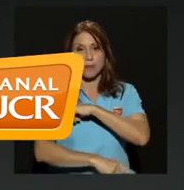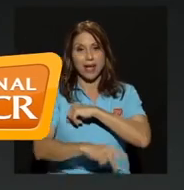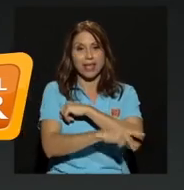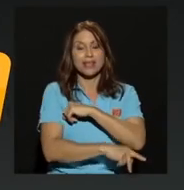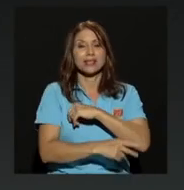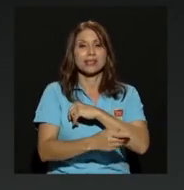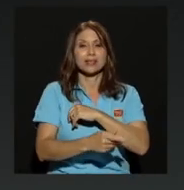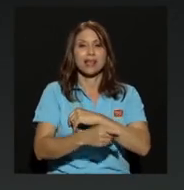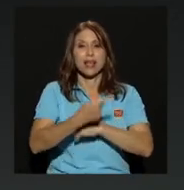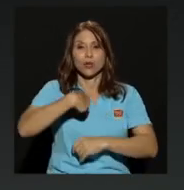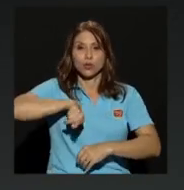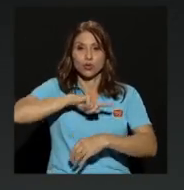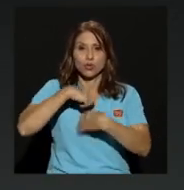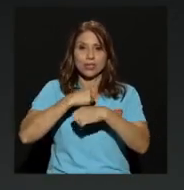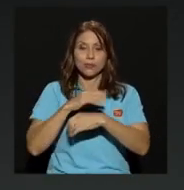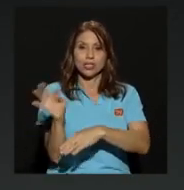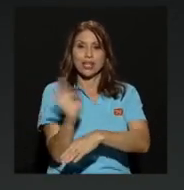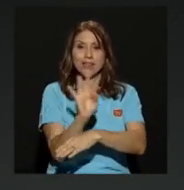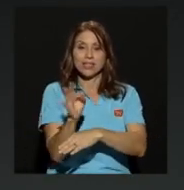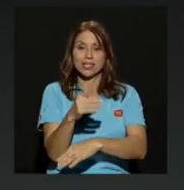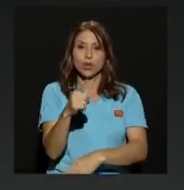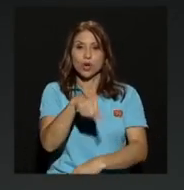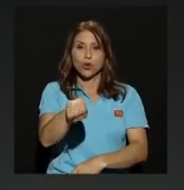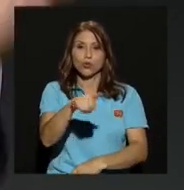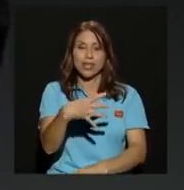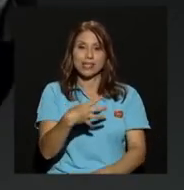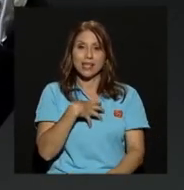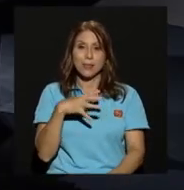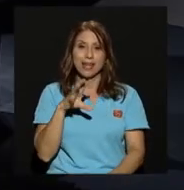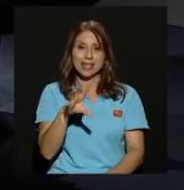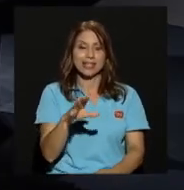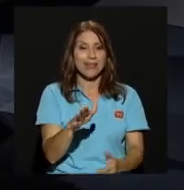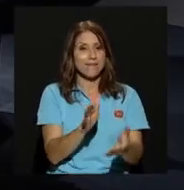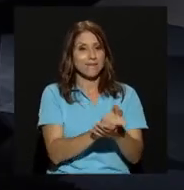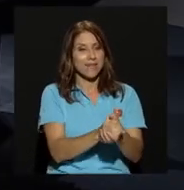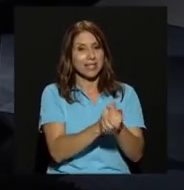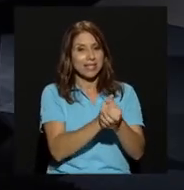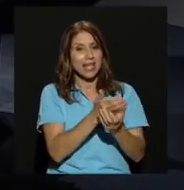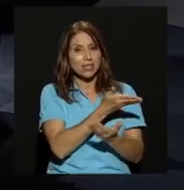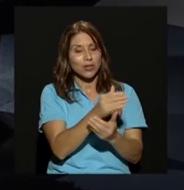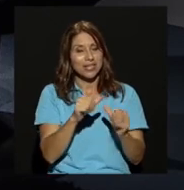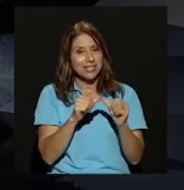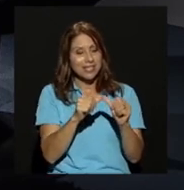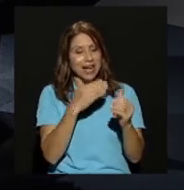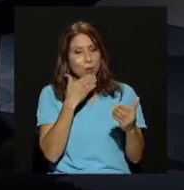les hacemos la televisión que ustedes se merecen. Felicitaciones y sigan